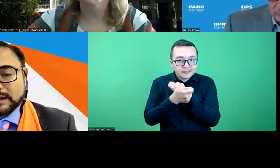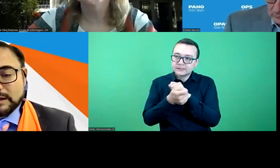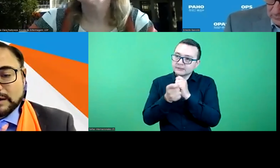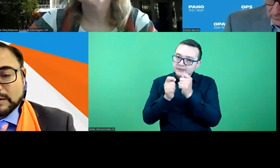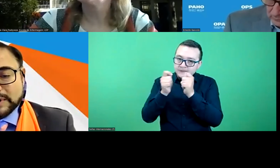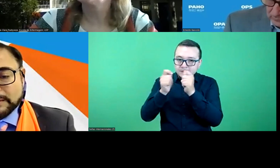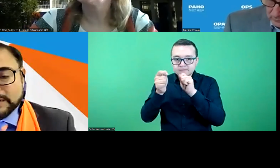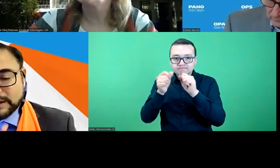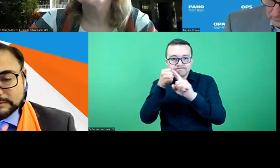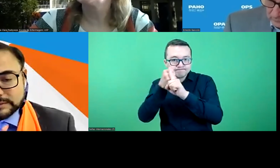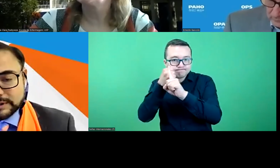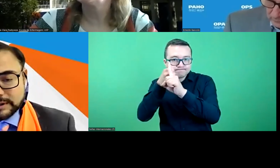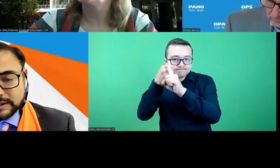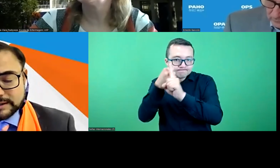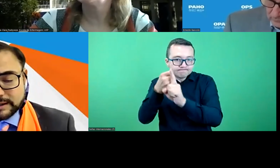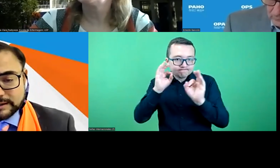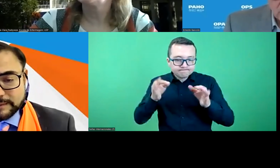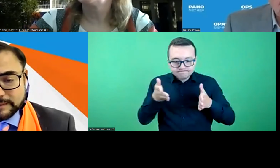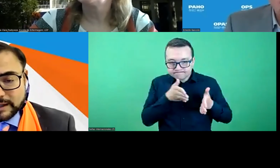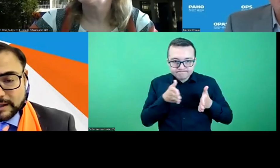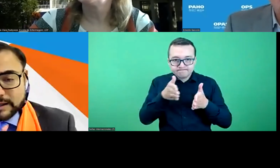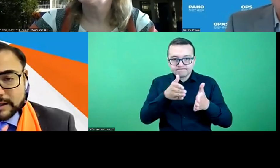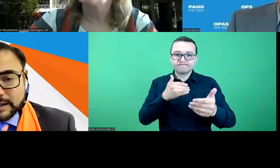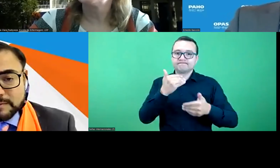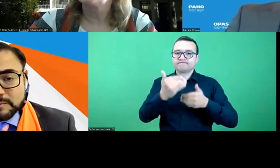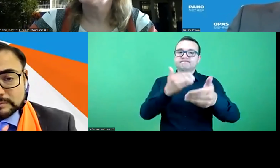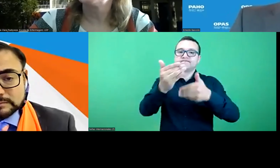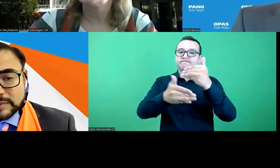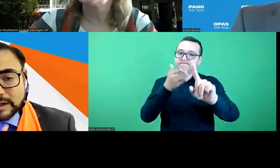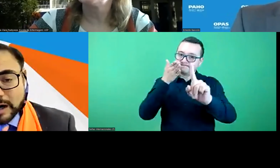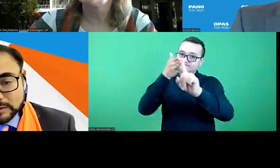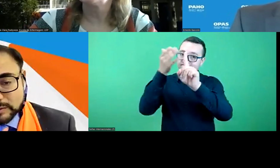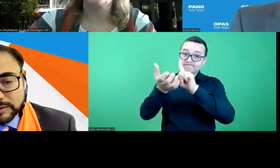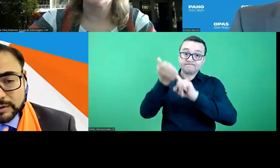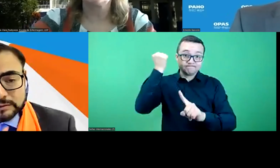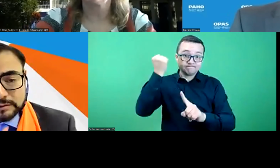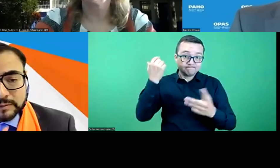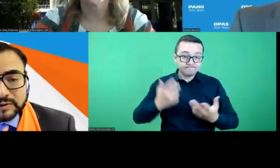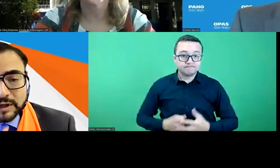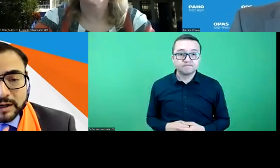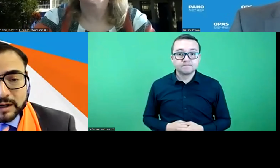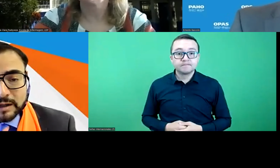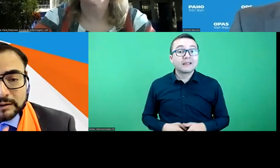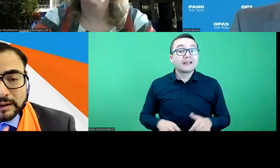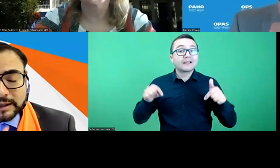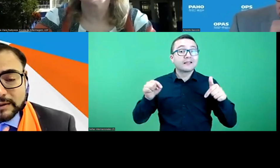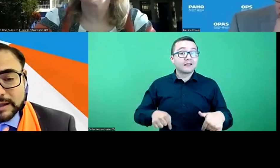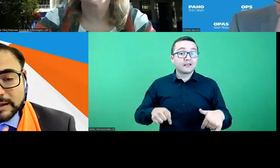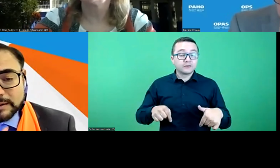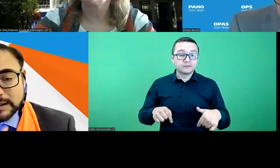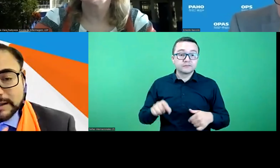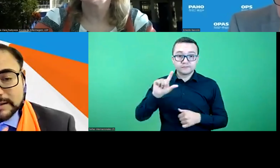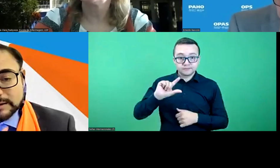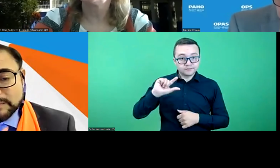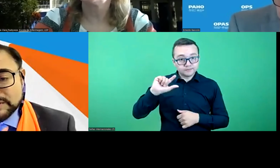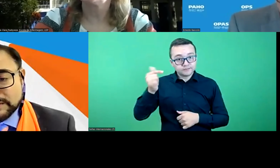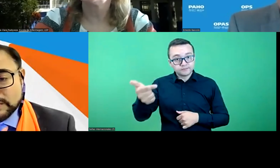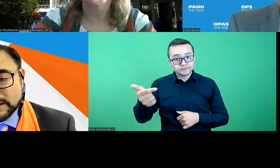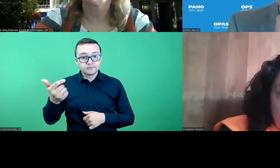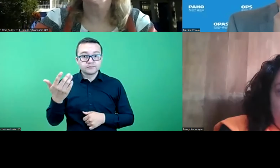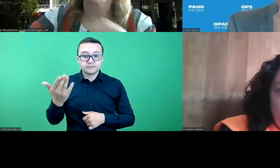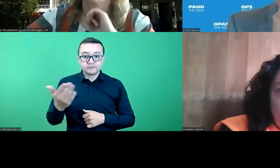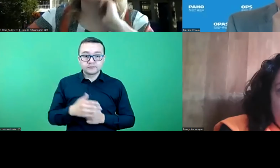instrumentos para avanzar en esta agenda. A continuación, vamos a agradecería, Evangelina, si también